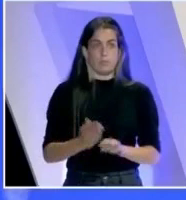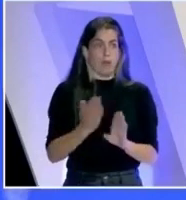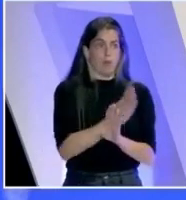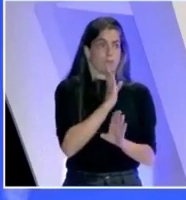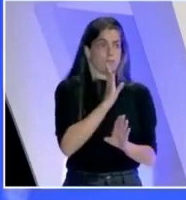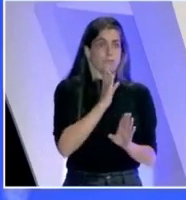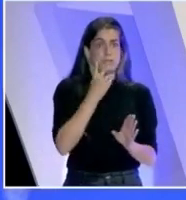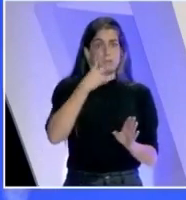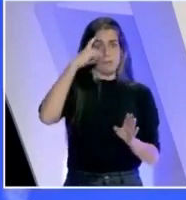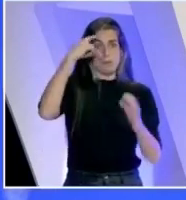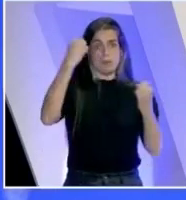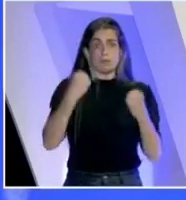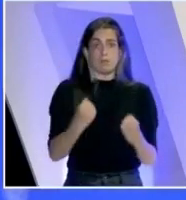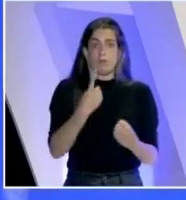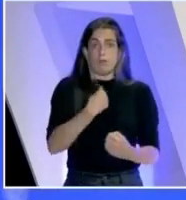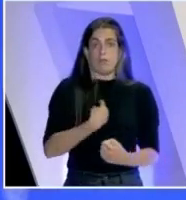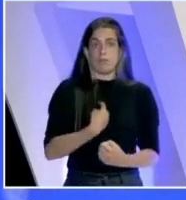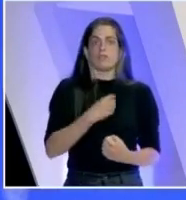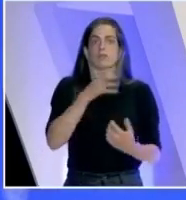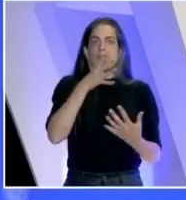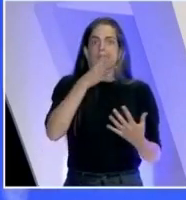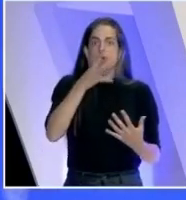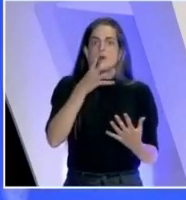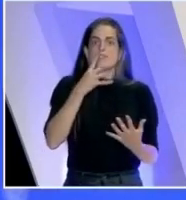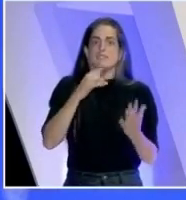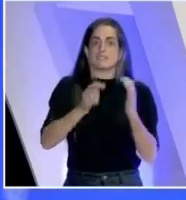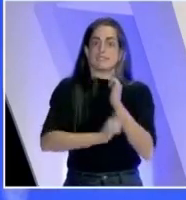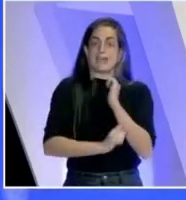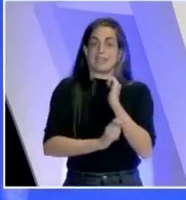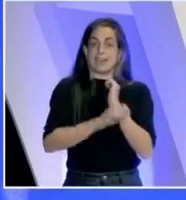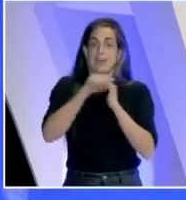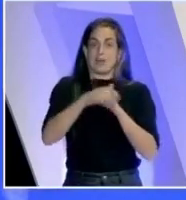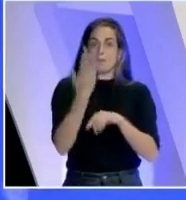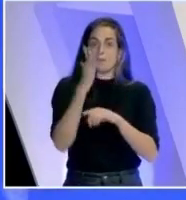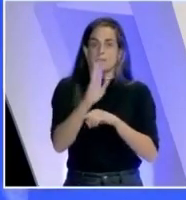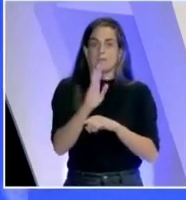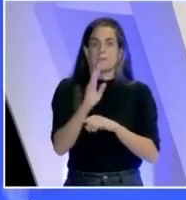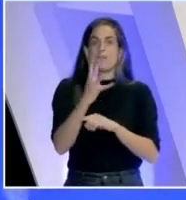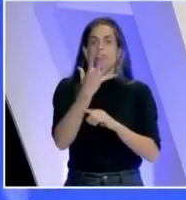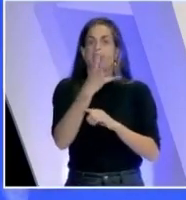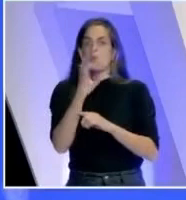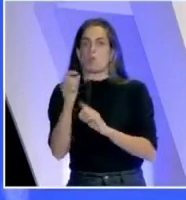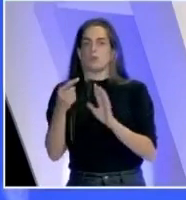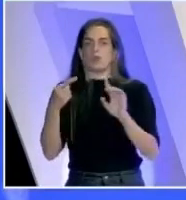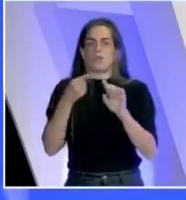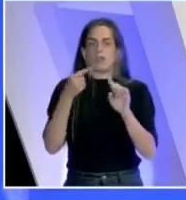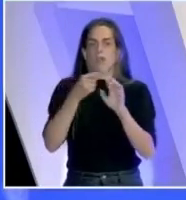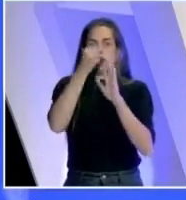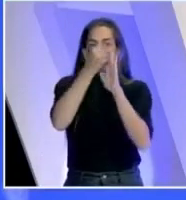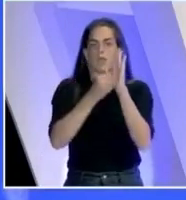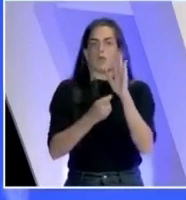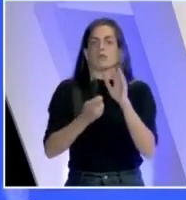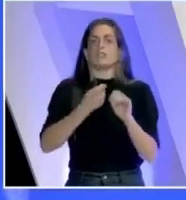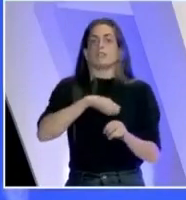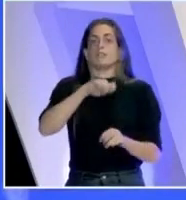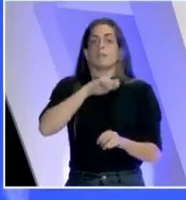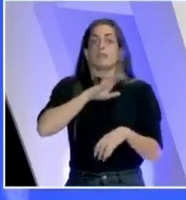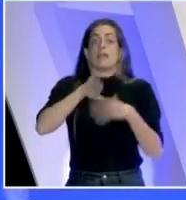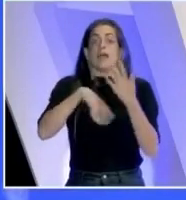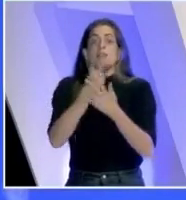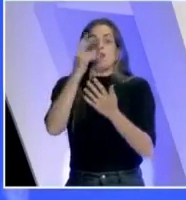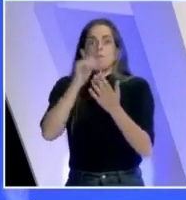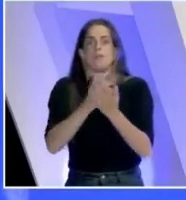los fundamentos de la estrategia que presentamos hoy, lo que hacemos es destacar 50 objetivos que España debe alcanzar de aquí al año